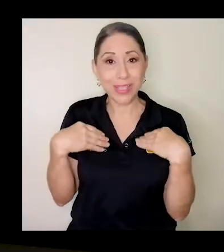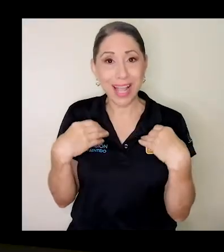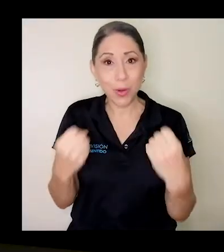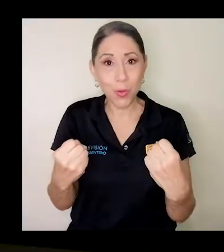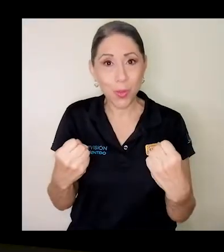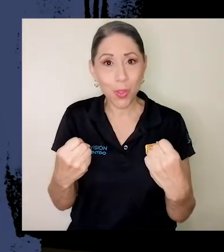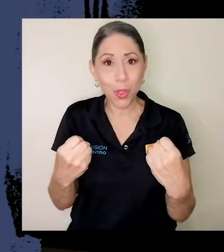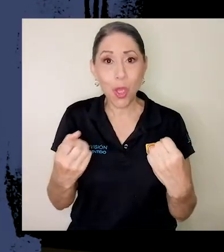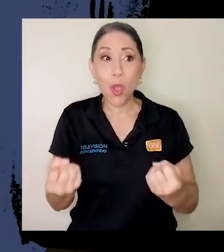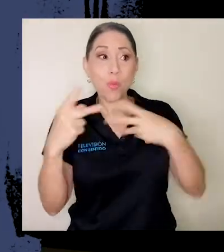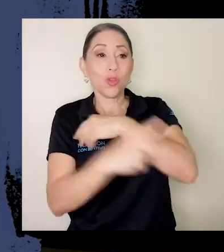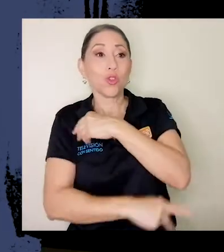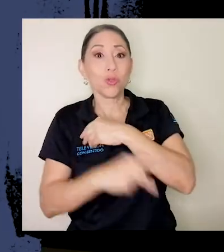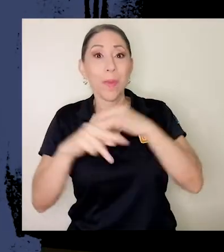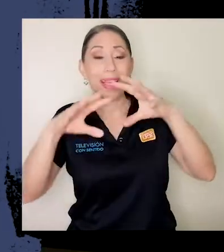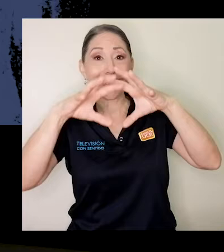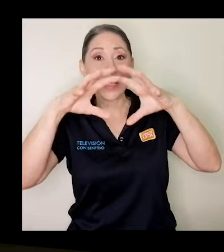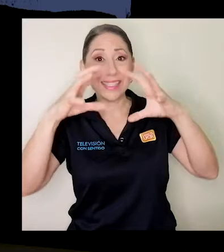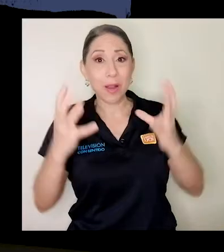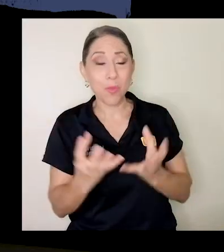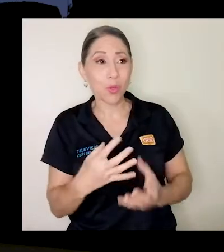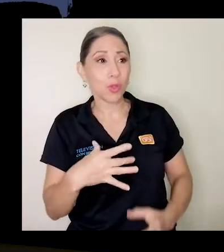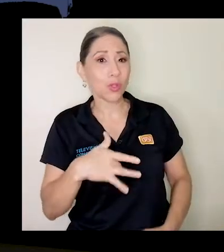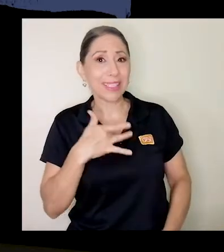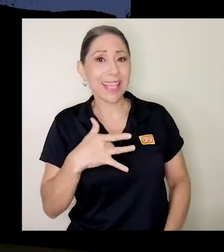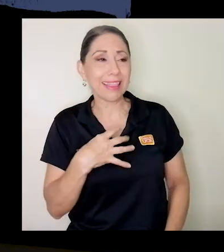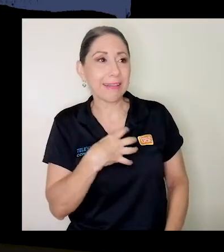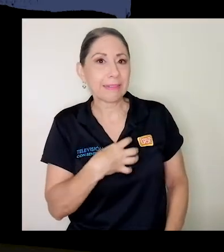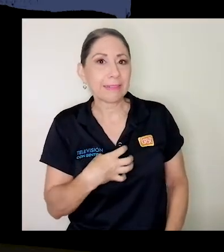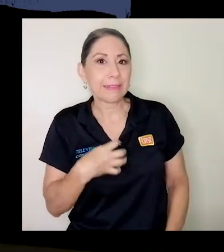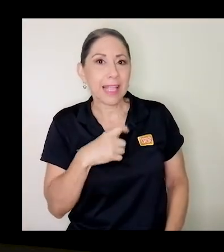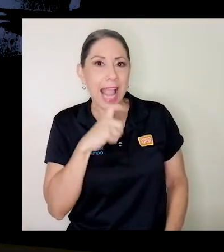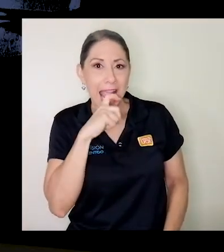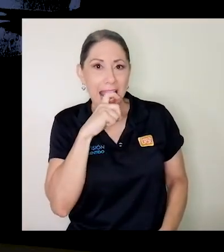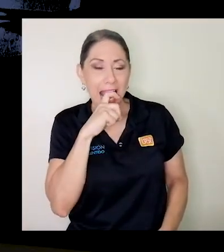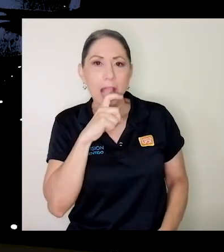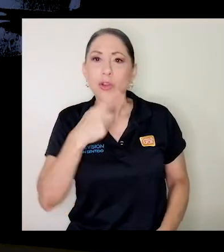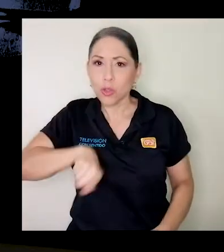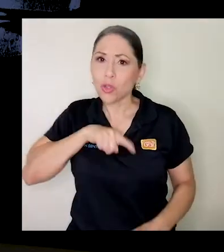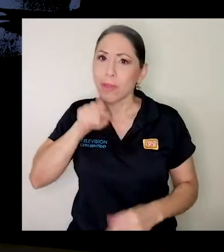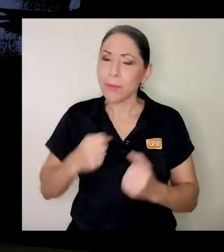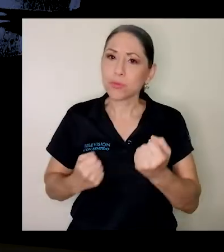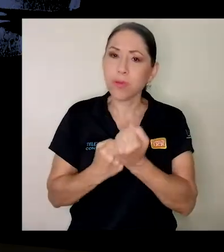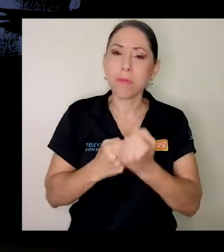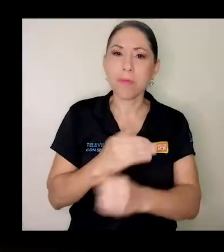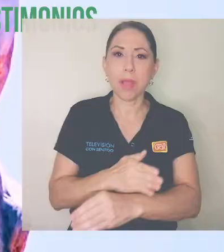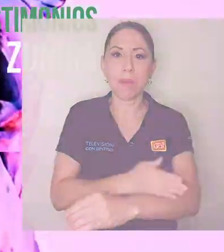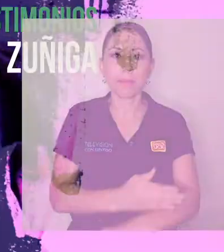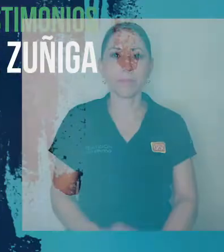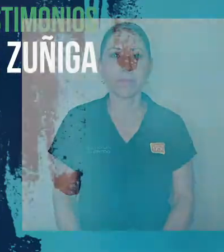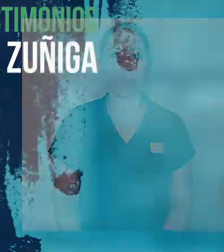de salud, que es envidia en muchos países del mundo, hay que sostenerlo y mejorarlo.